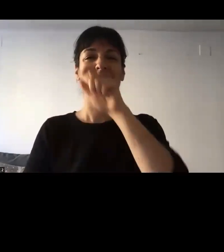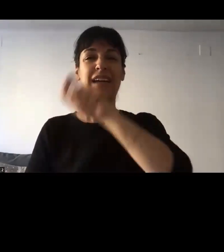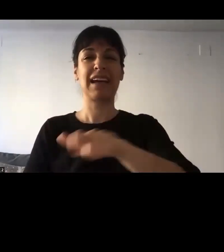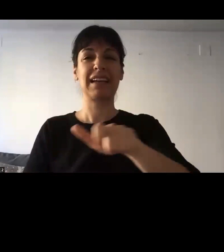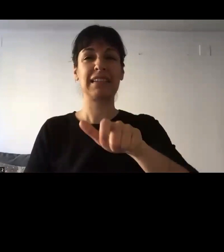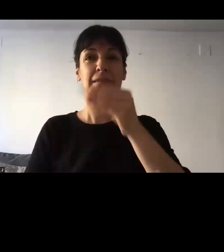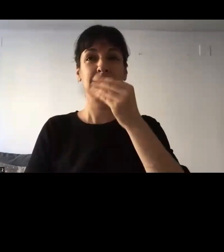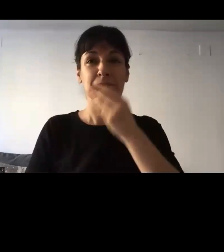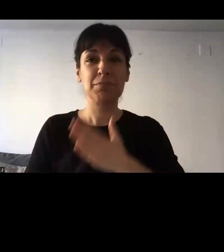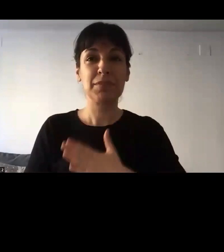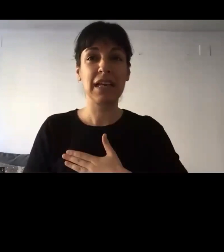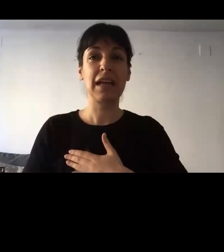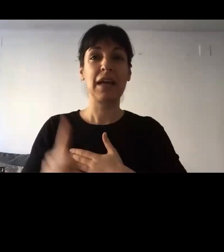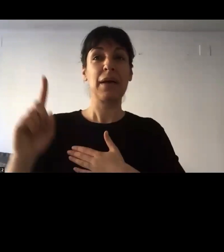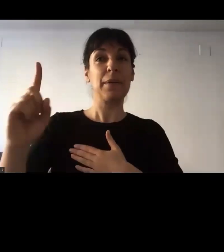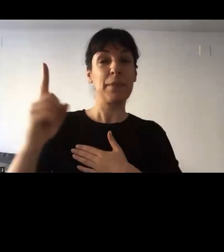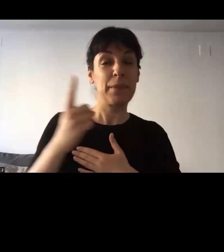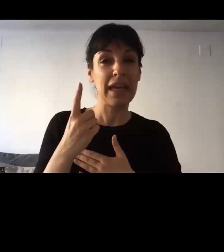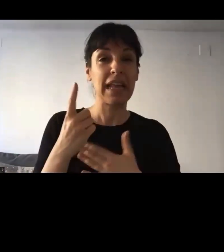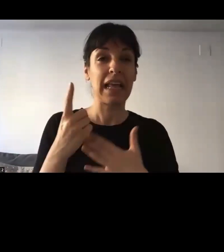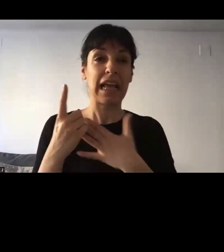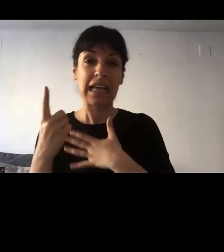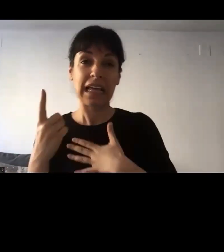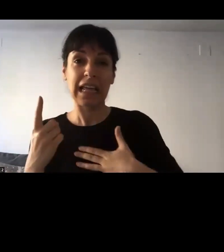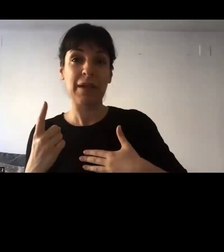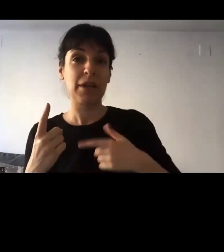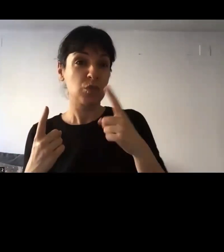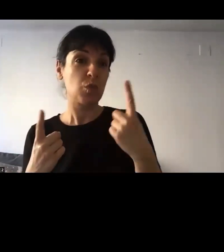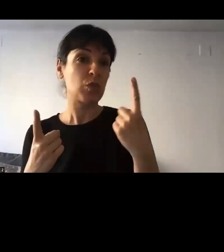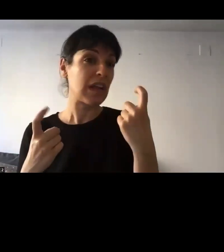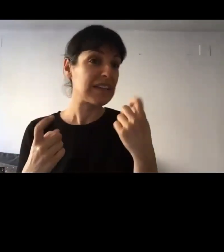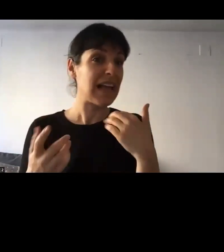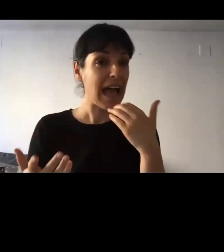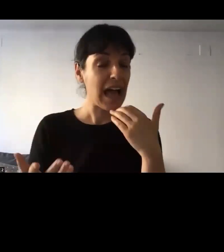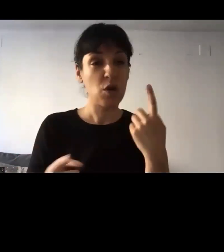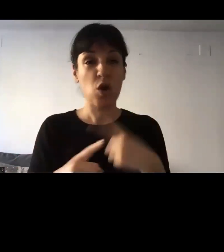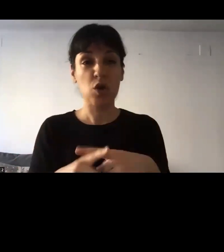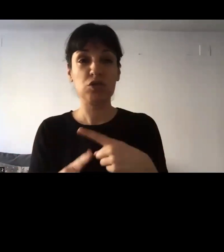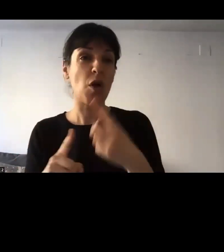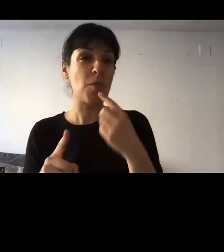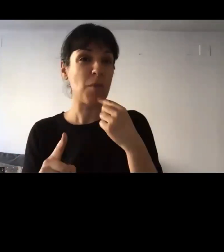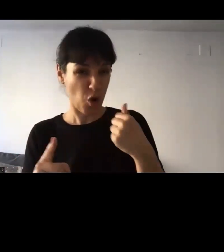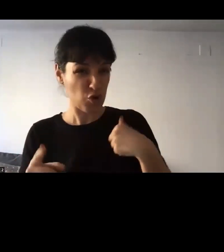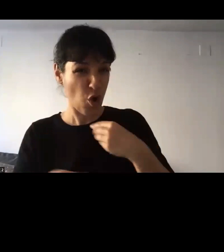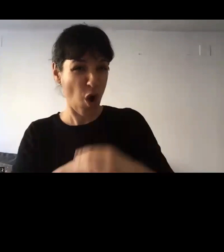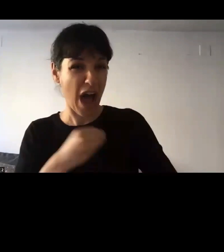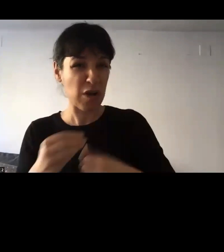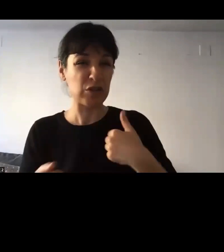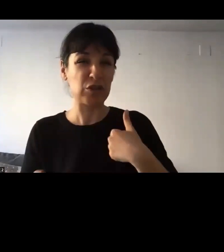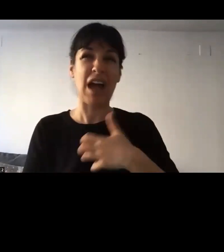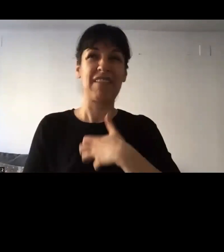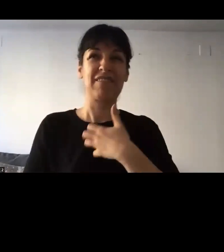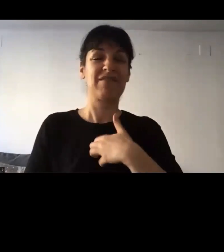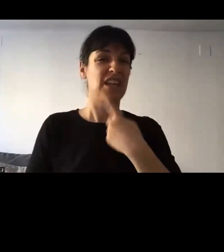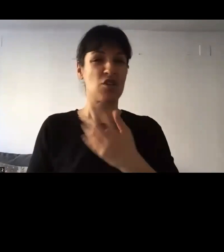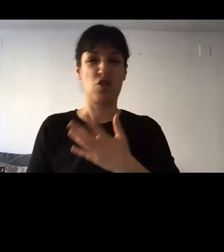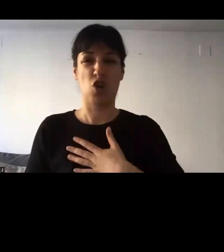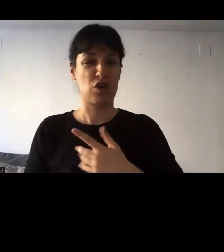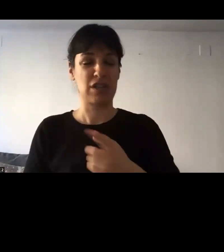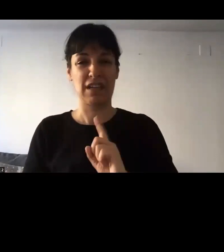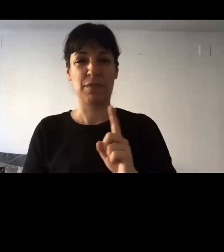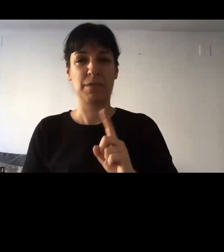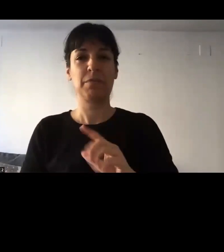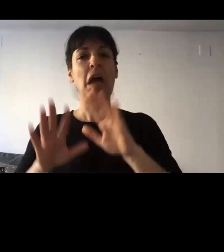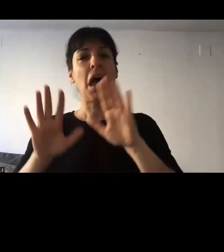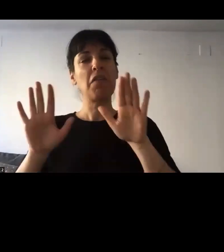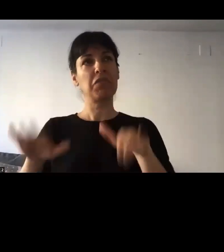acercaban a mí y me decían que si yo necesitaba algo o que si lo hacían por mí. Entonces, bueno, creo que encontré una forma